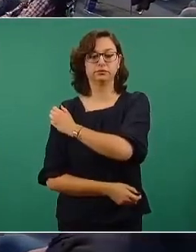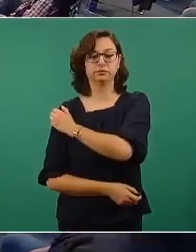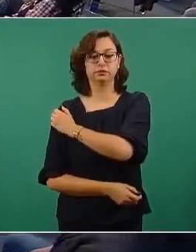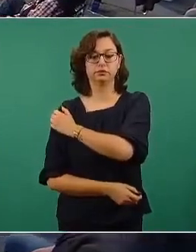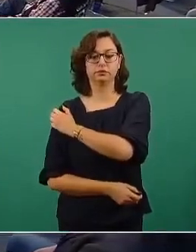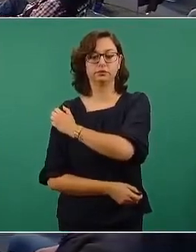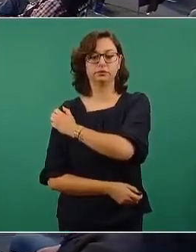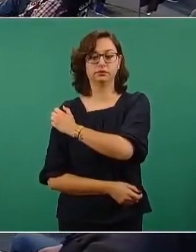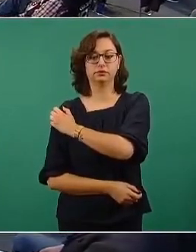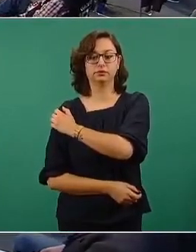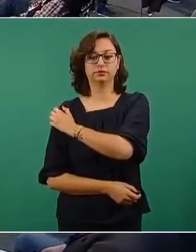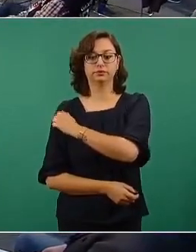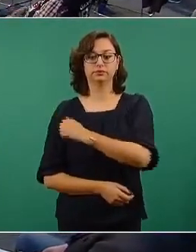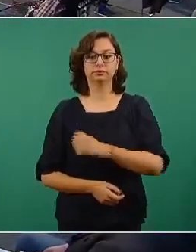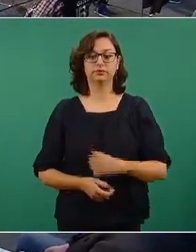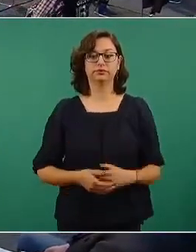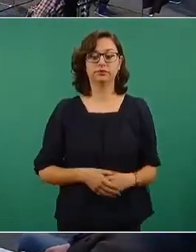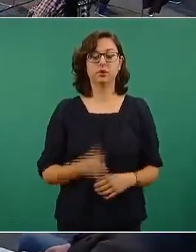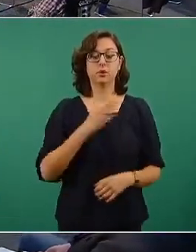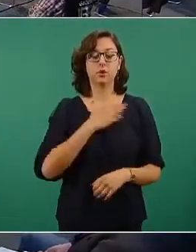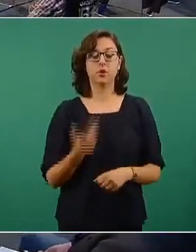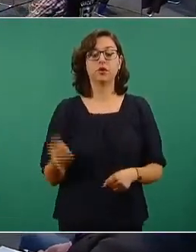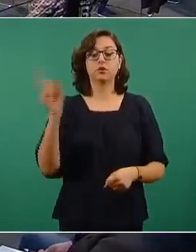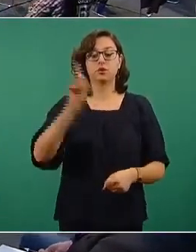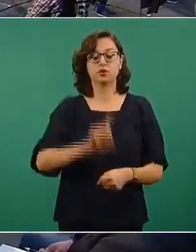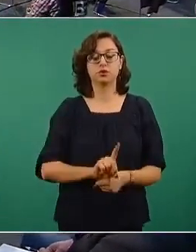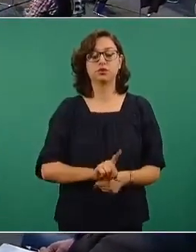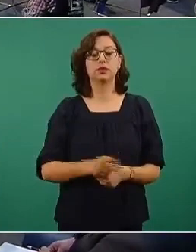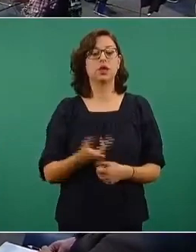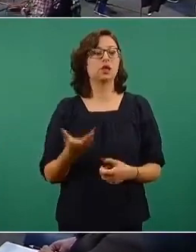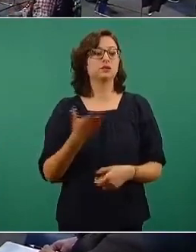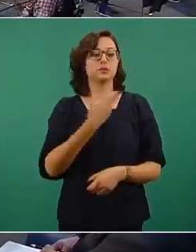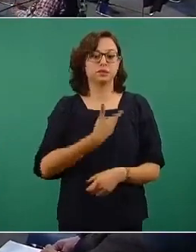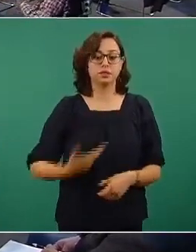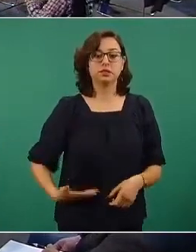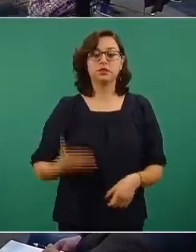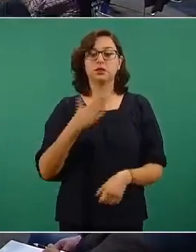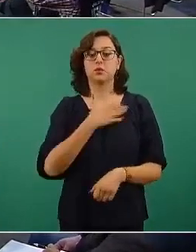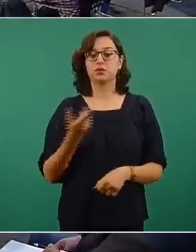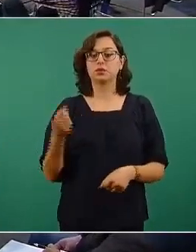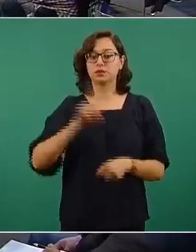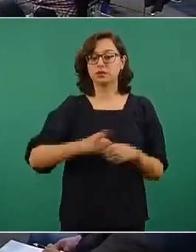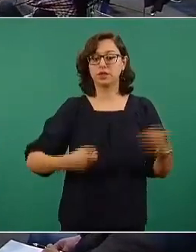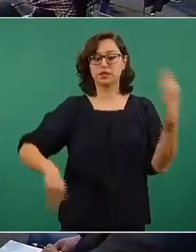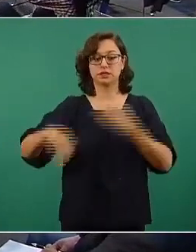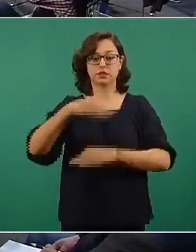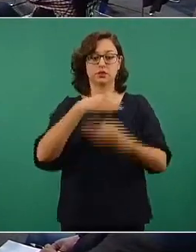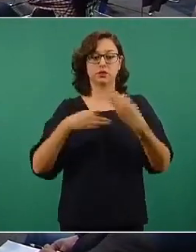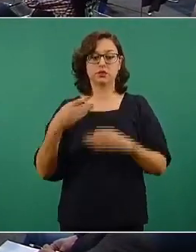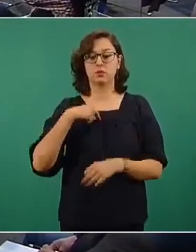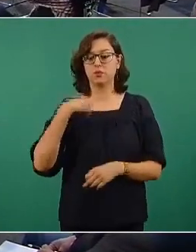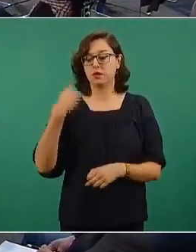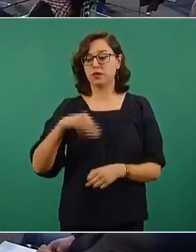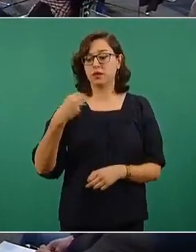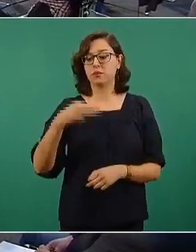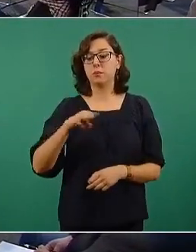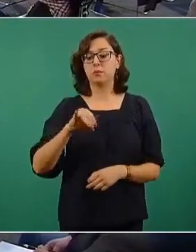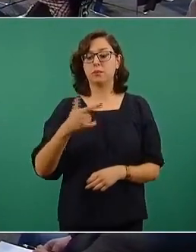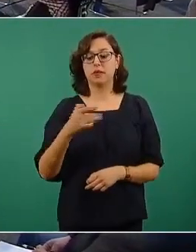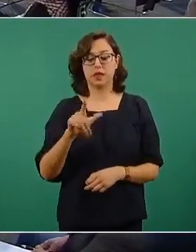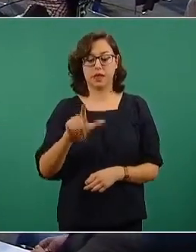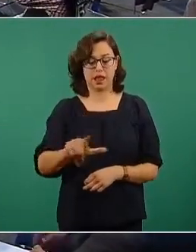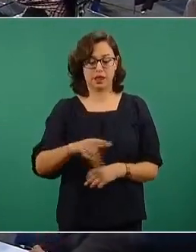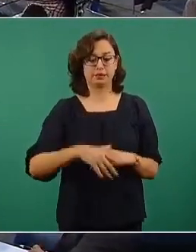Muy buenos días, presidente. Buenos días a todos. Miguel Velázquez, del periódico Publimetro. Rápidamente, dos preguntas y un breve comentario,